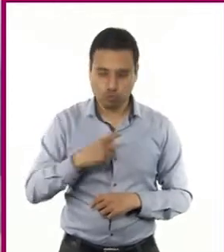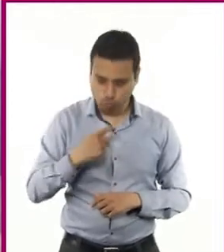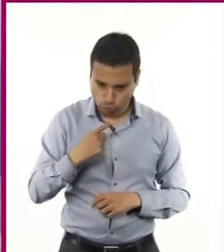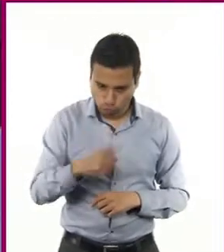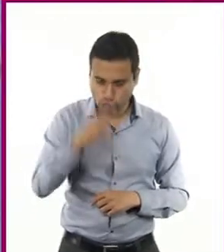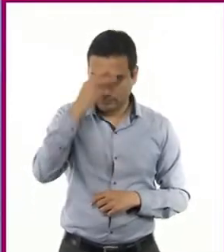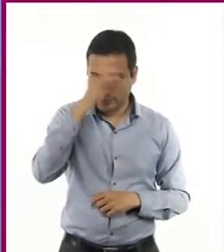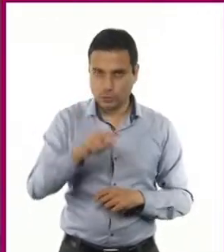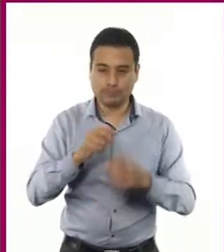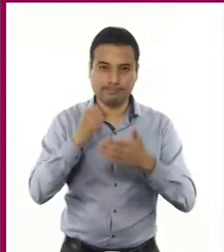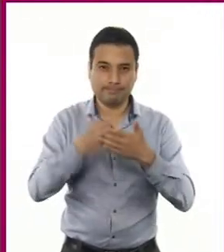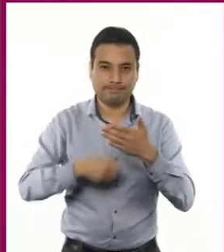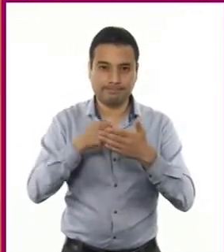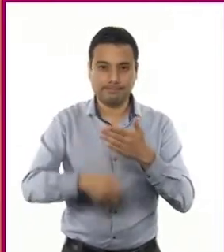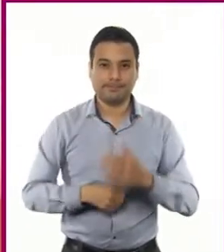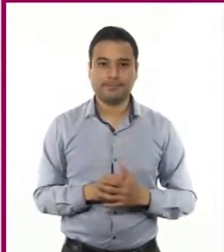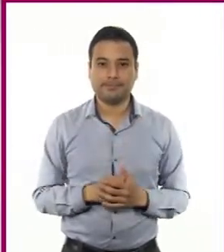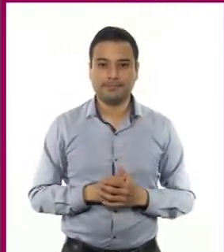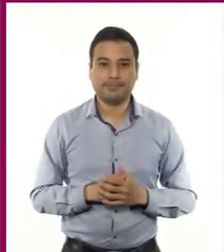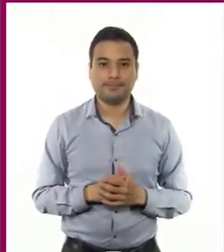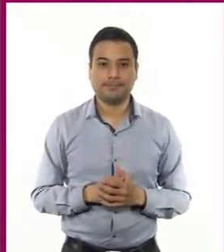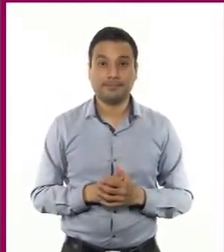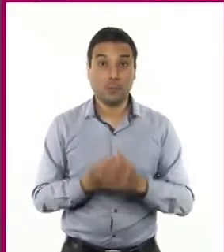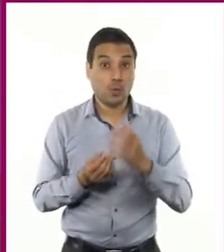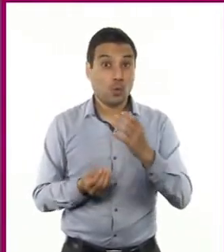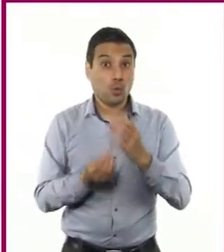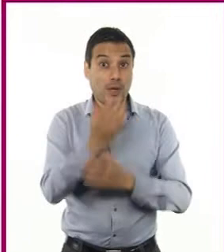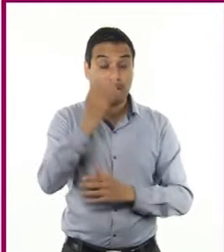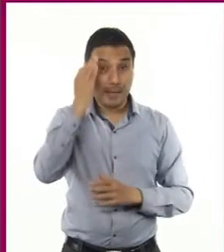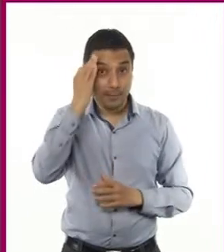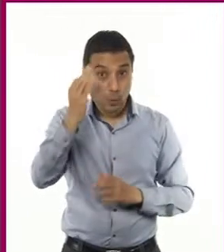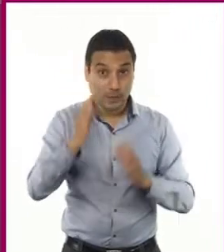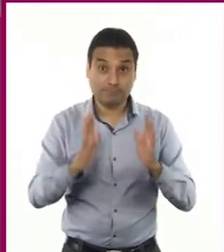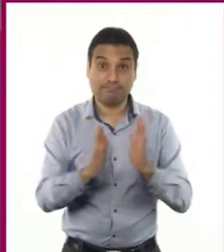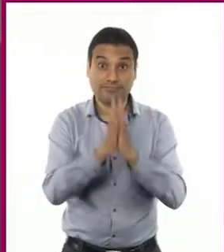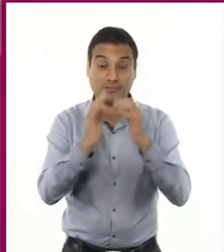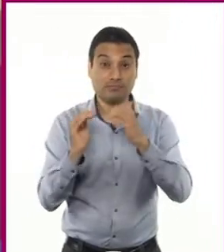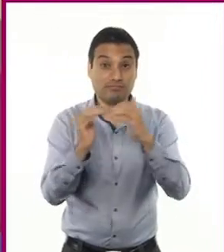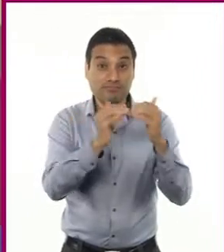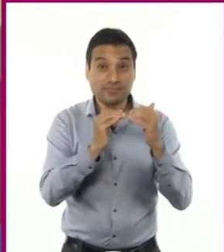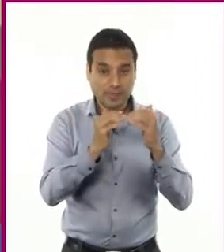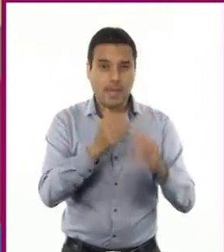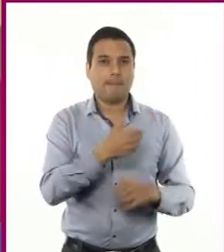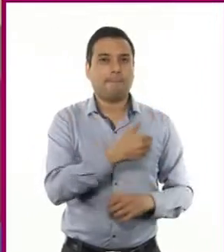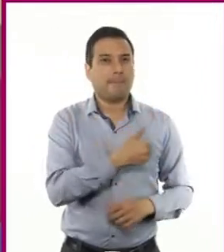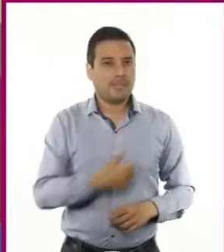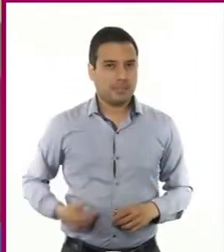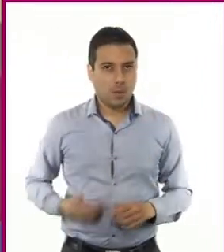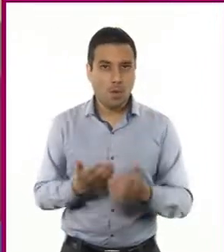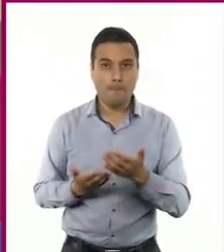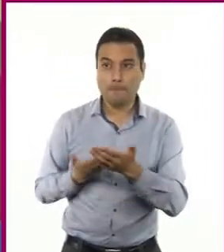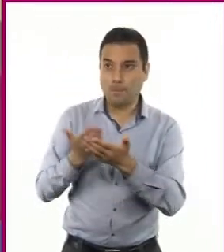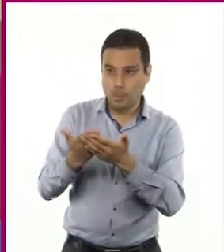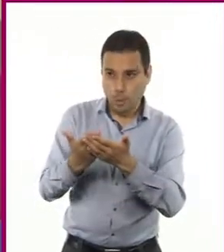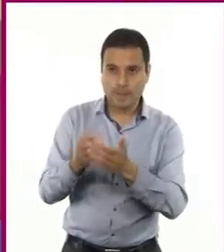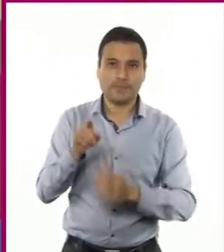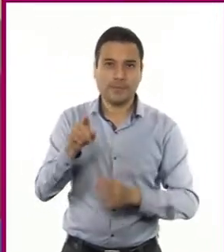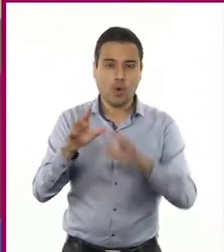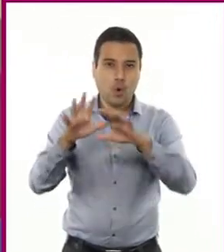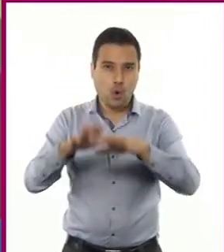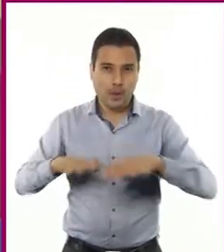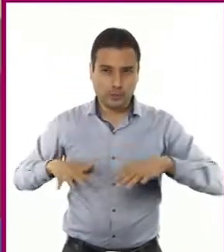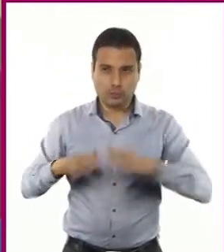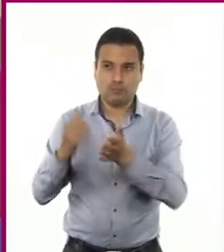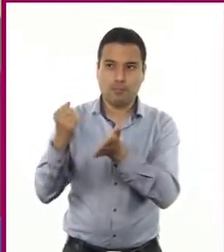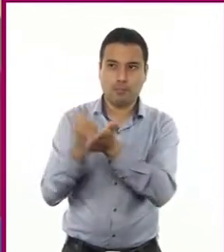país. En esta nueva época de ejercicio democrático, el presidente propone y el Congreso dispone. Esa